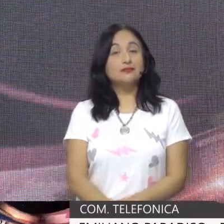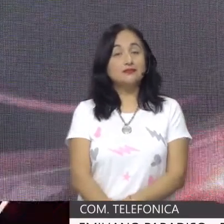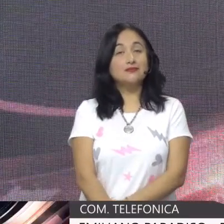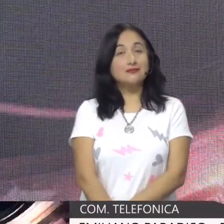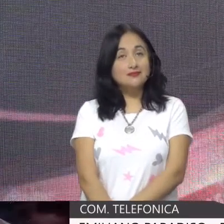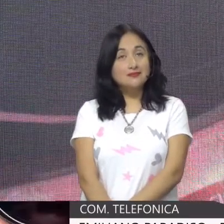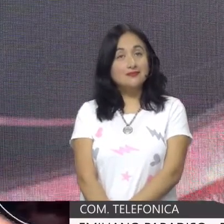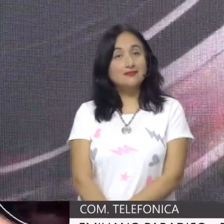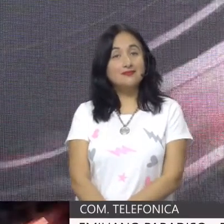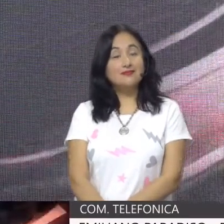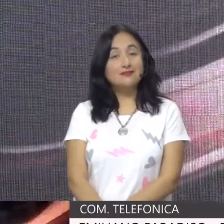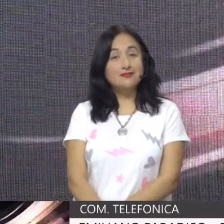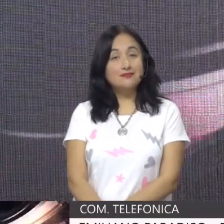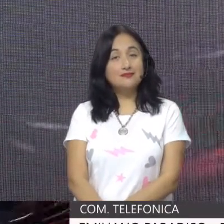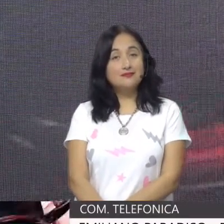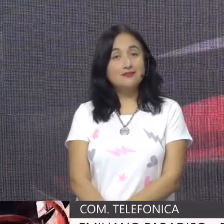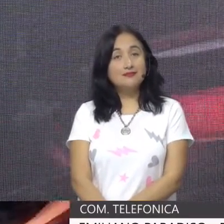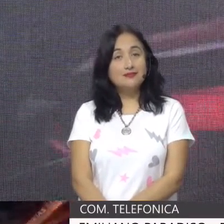web